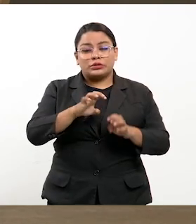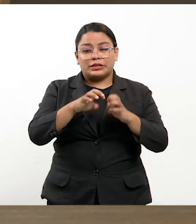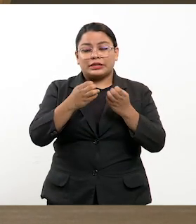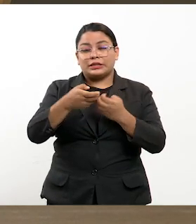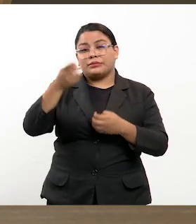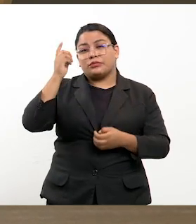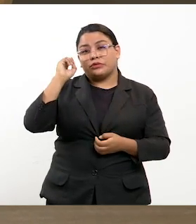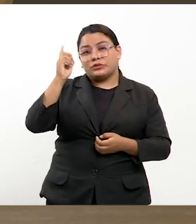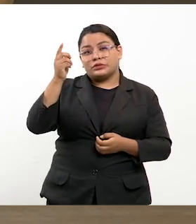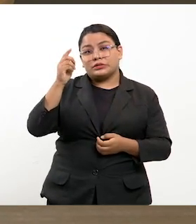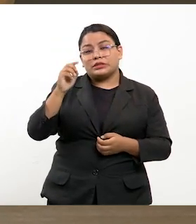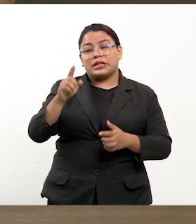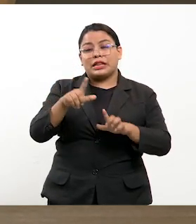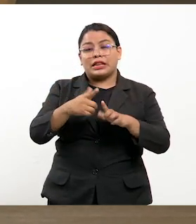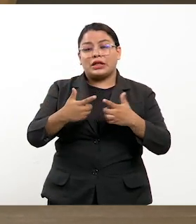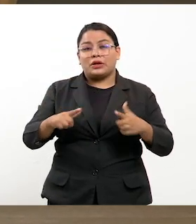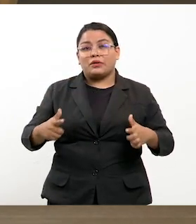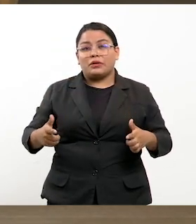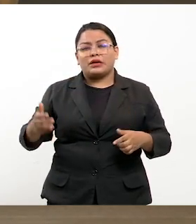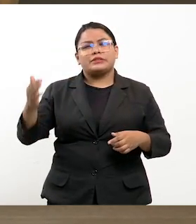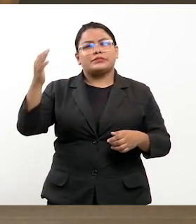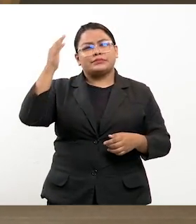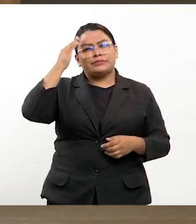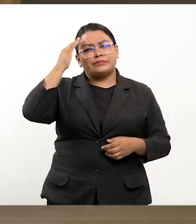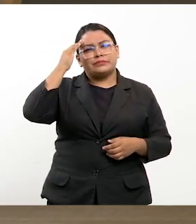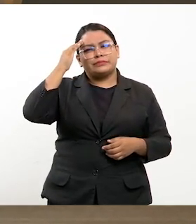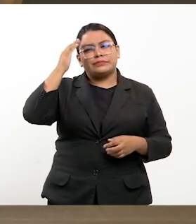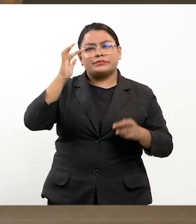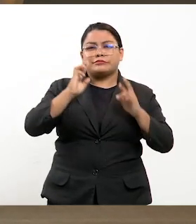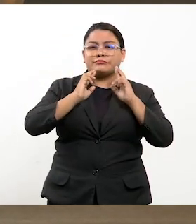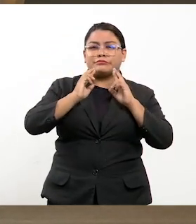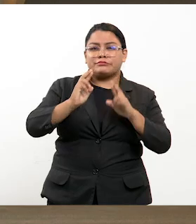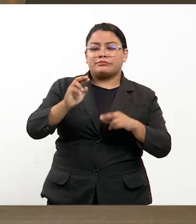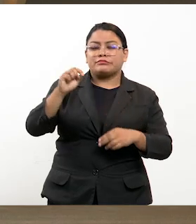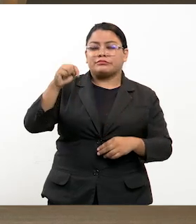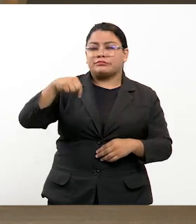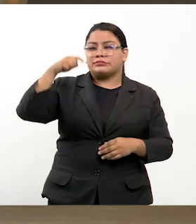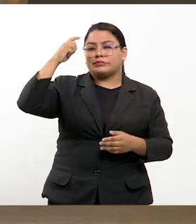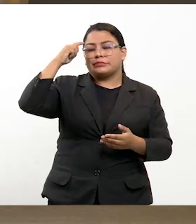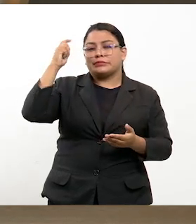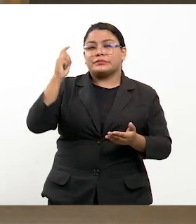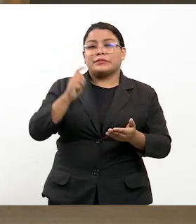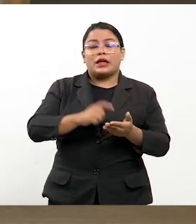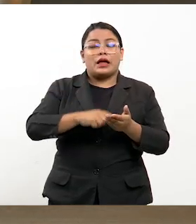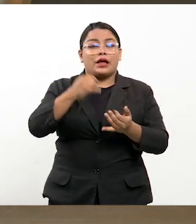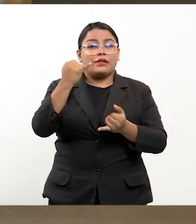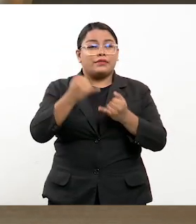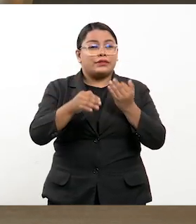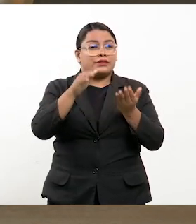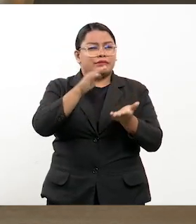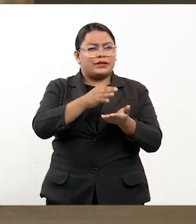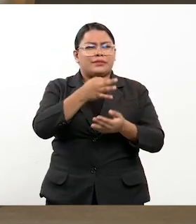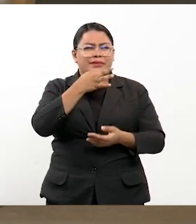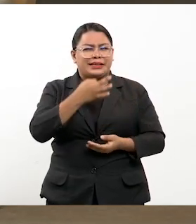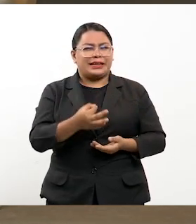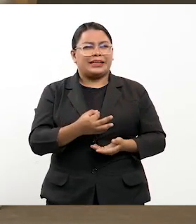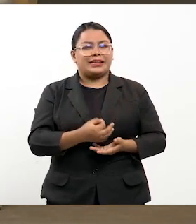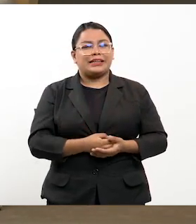equipo docente de lenguaje y literatura conozcamos las respuestas a estas pruebas que se harán al final de unidad, ¿o me